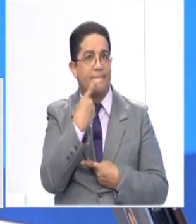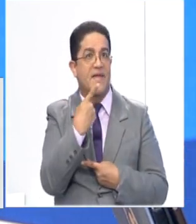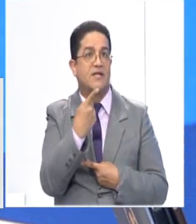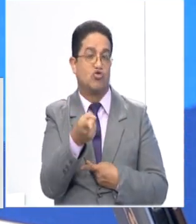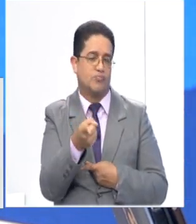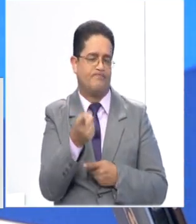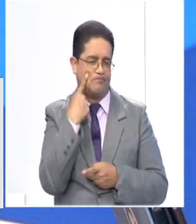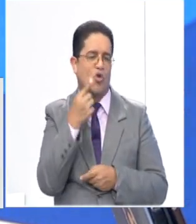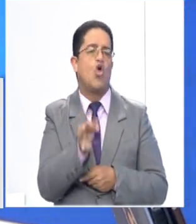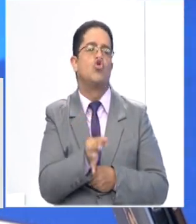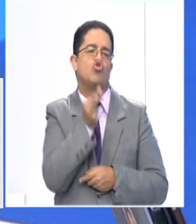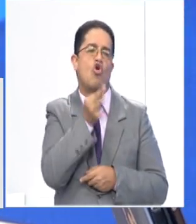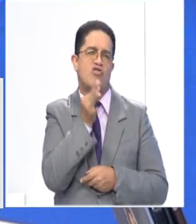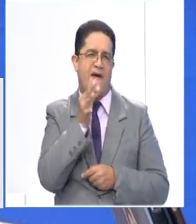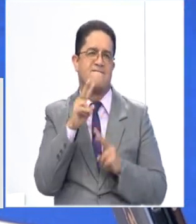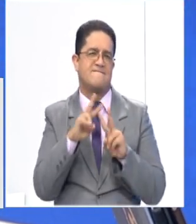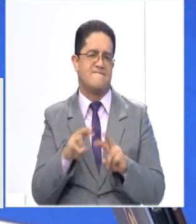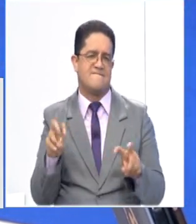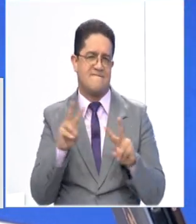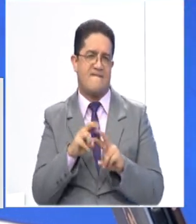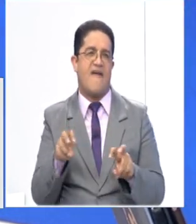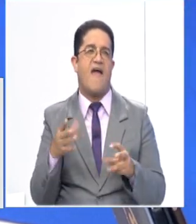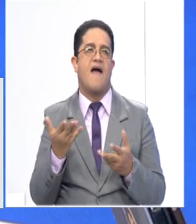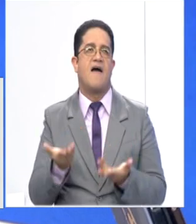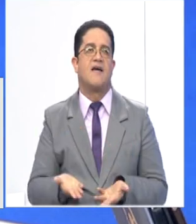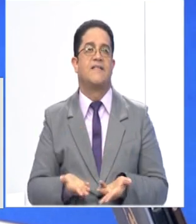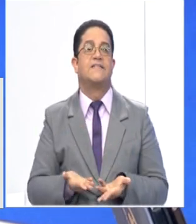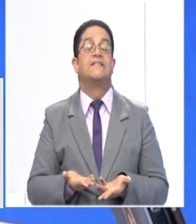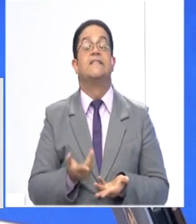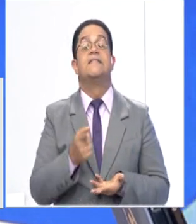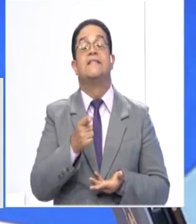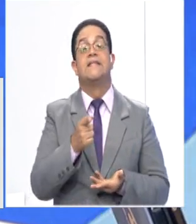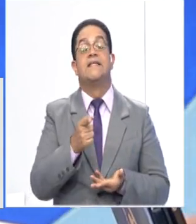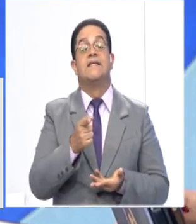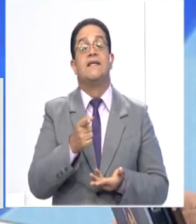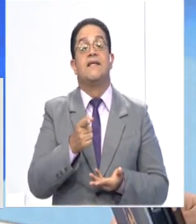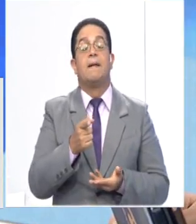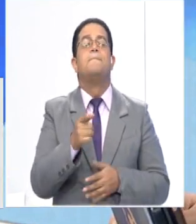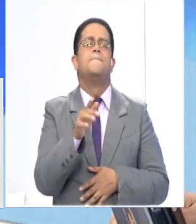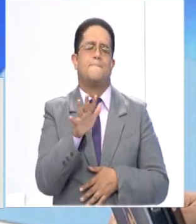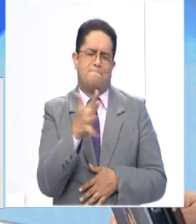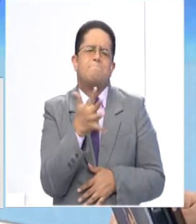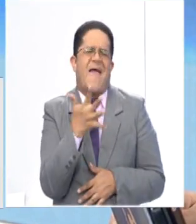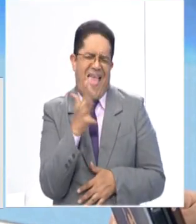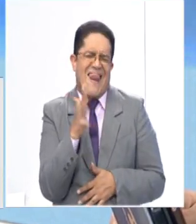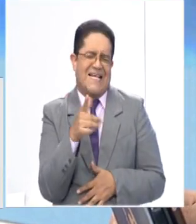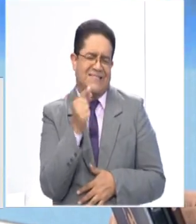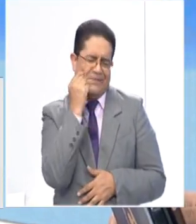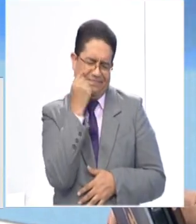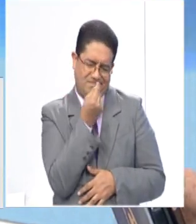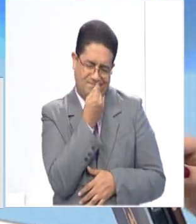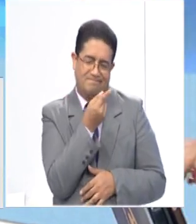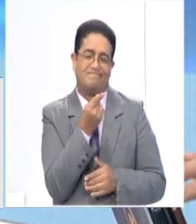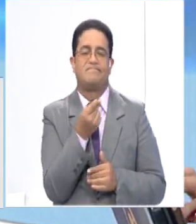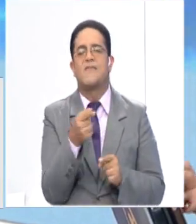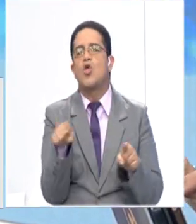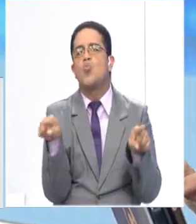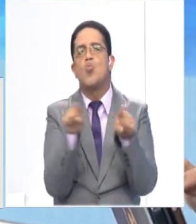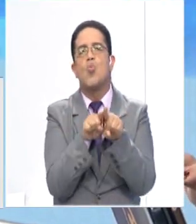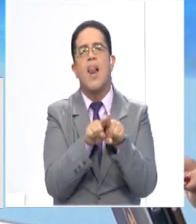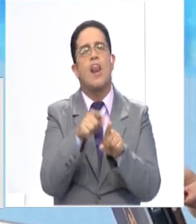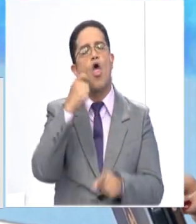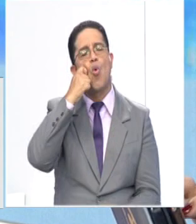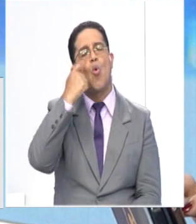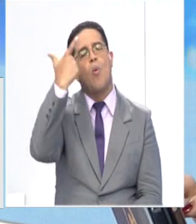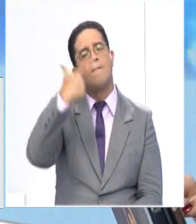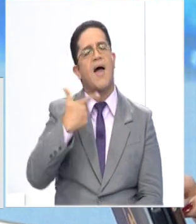en estudio la efectividad de este tipo de tratamiento, y sí es muy parecida a la viruela humana, que fue